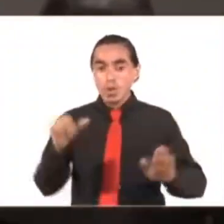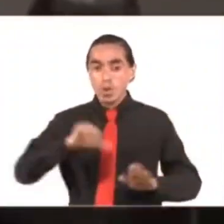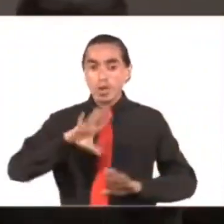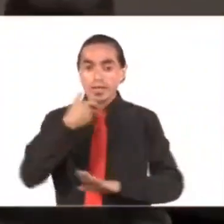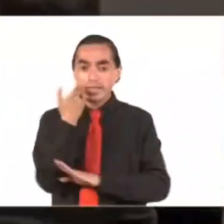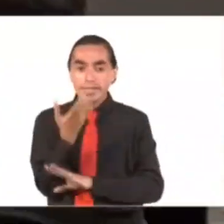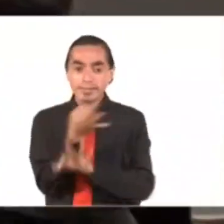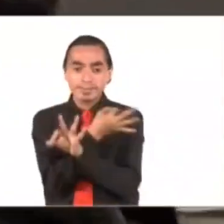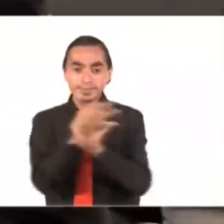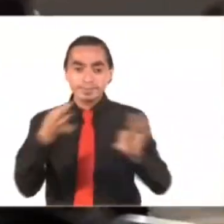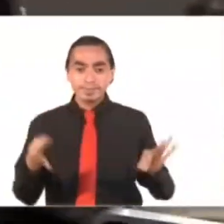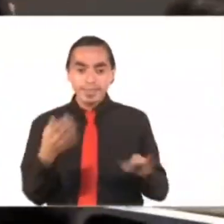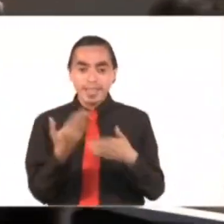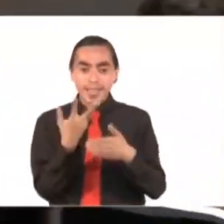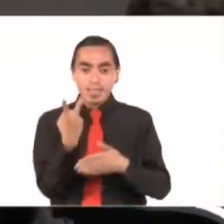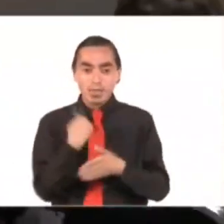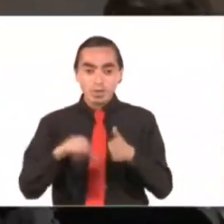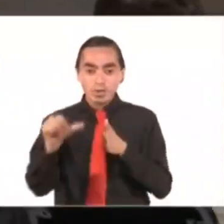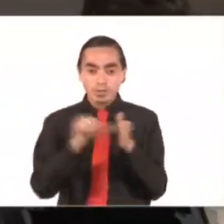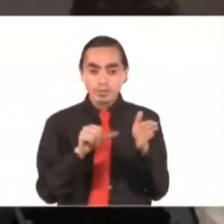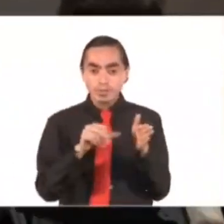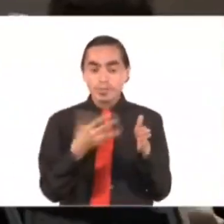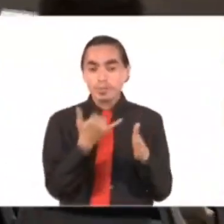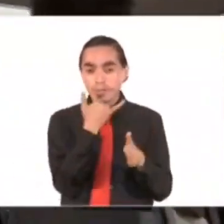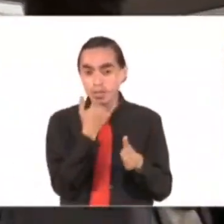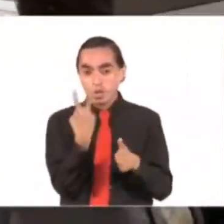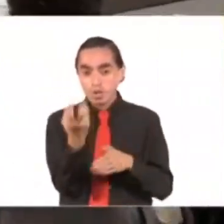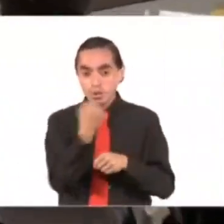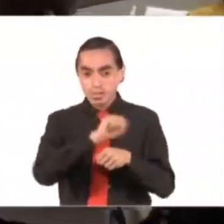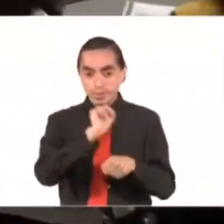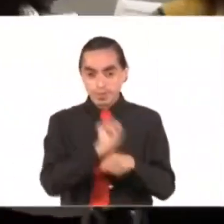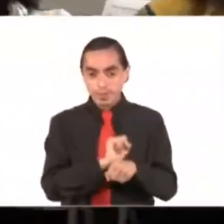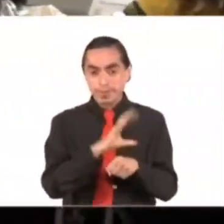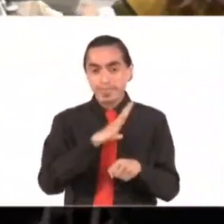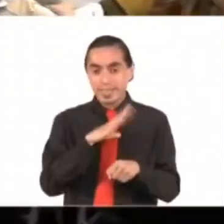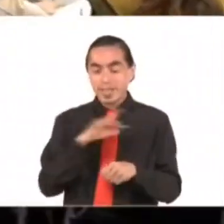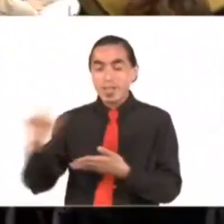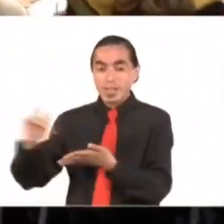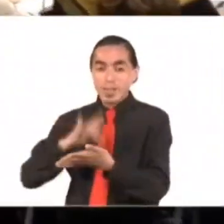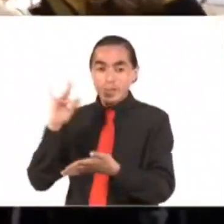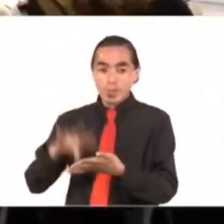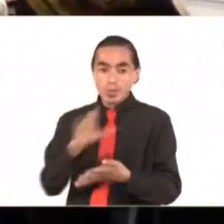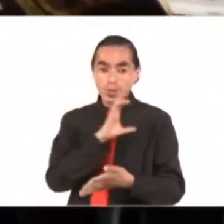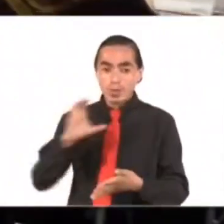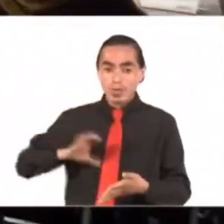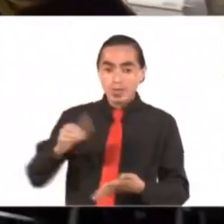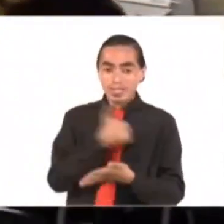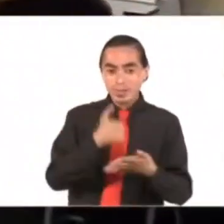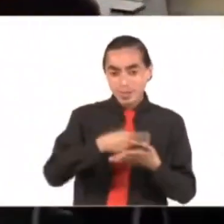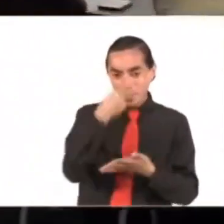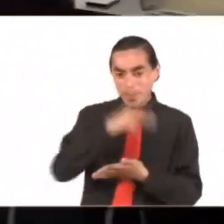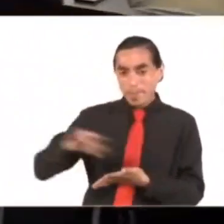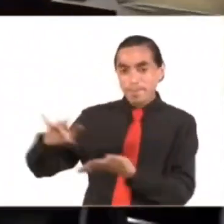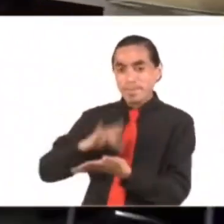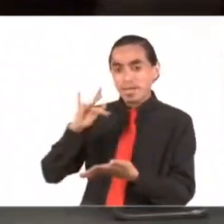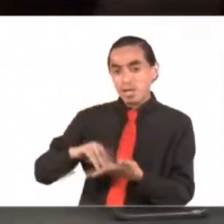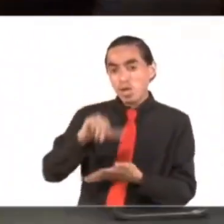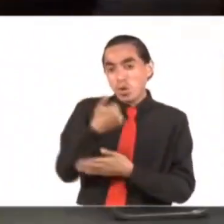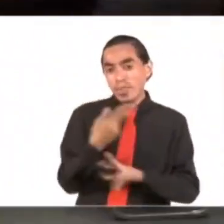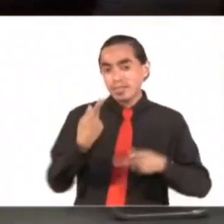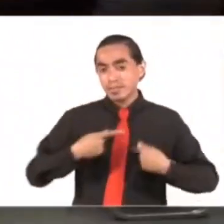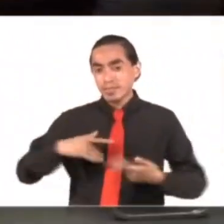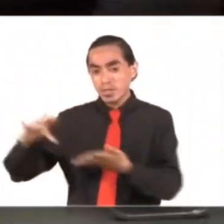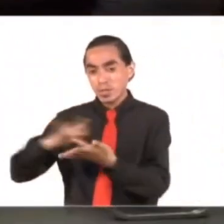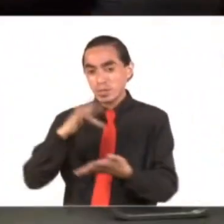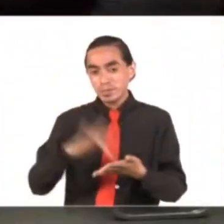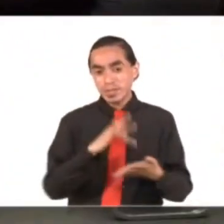noticia ante este Consejo, que hace 2 semanas, con el apoyo del Congreso de la Ciudad de México y muchísimos actores que nos ayudaron